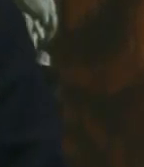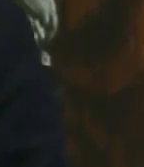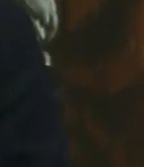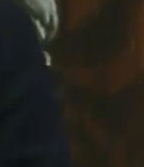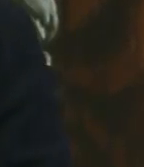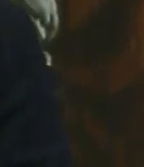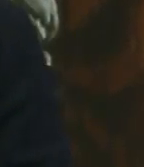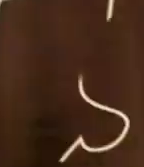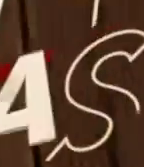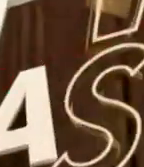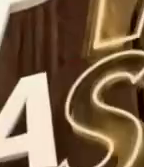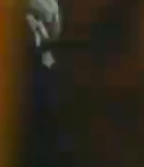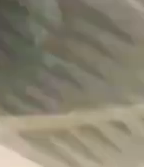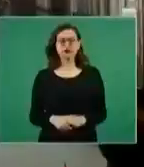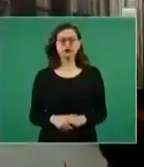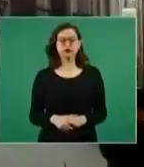comentó.